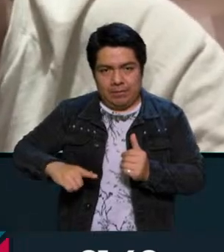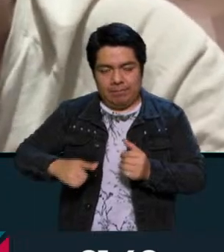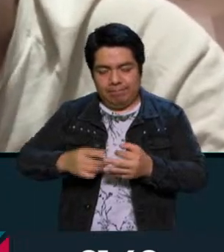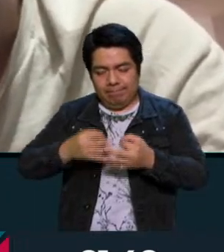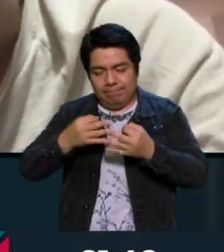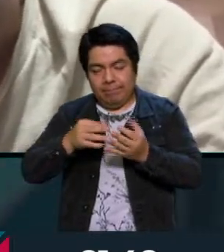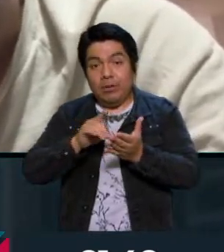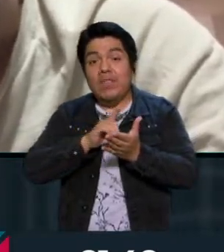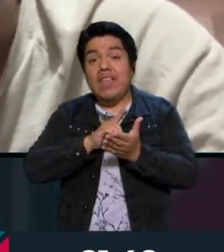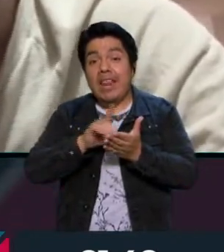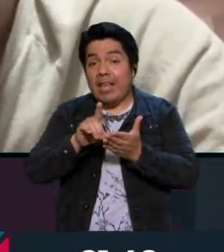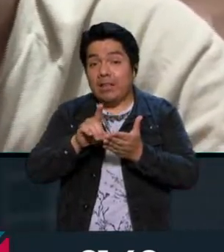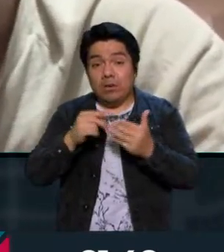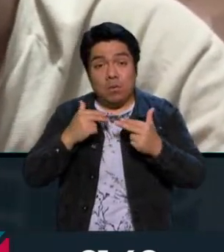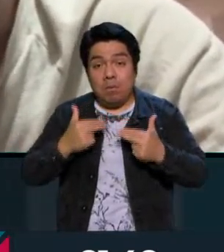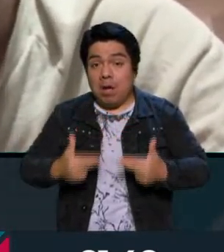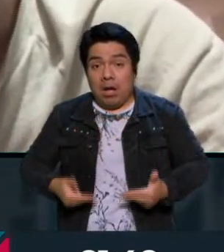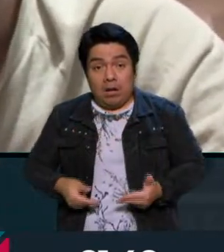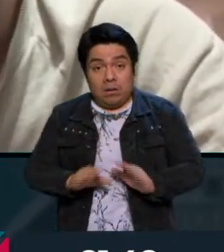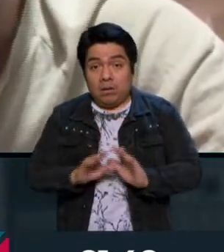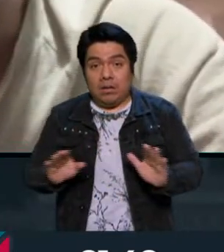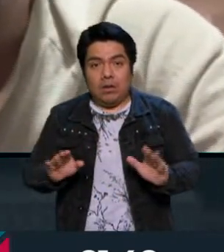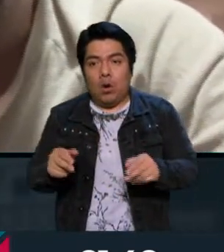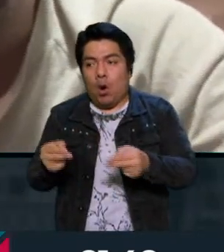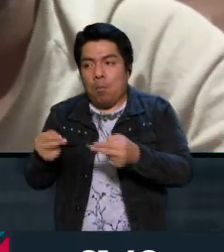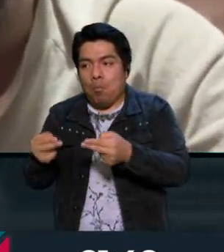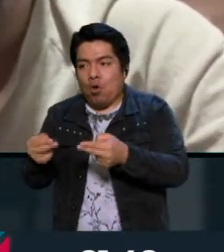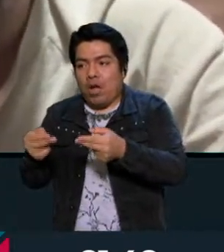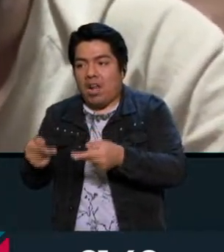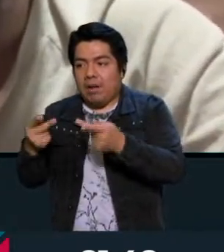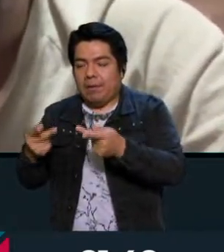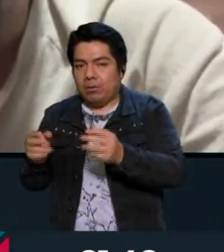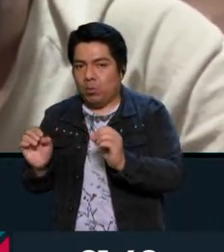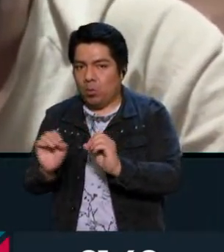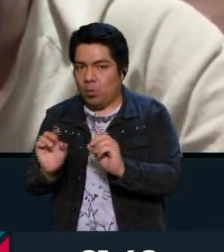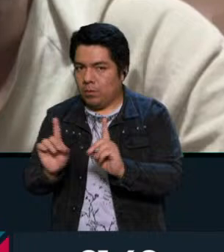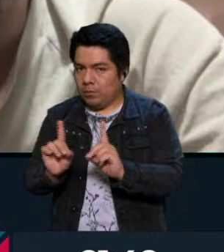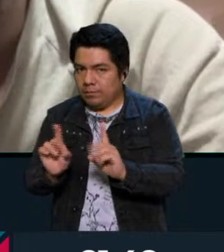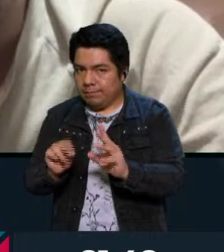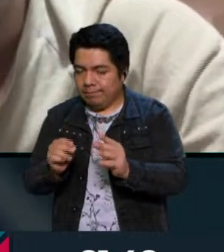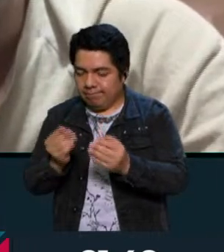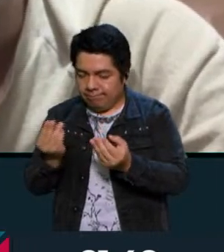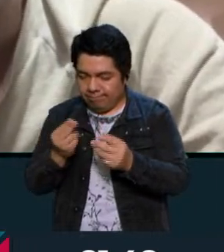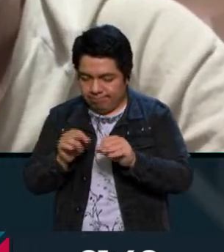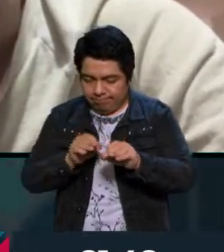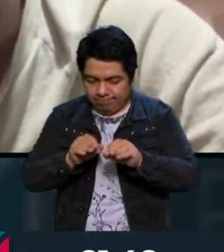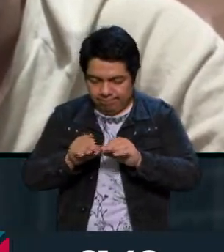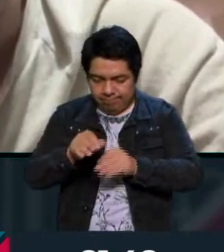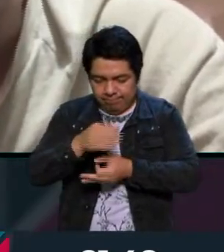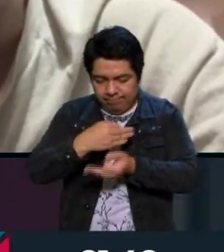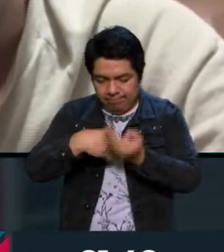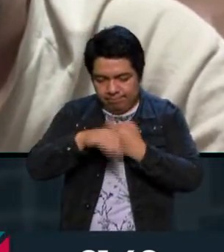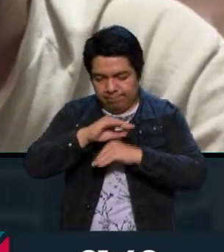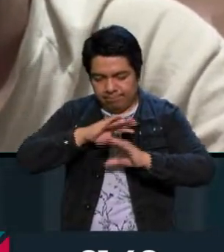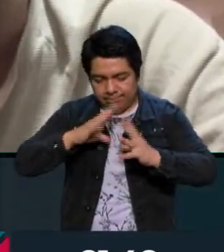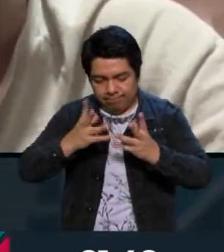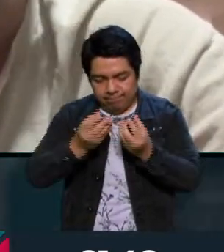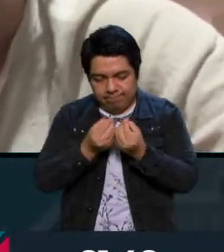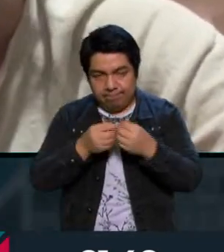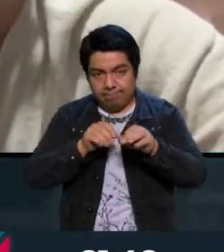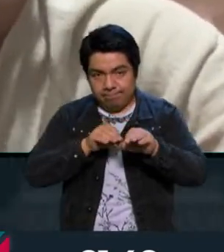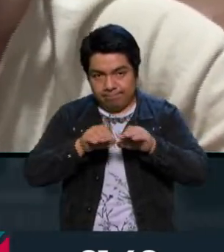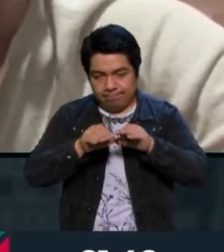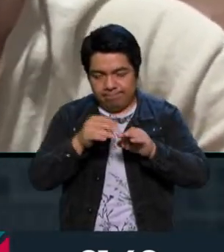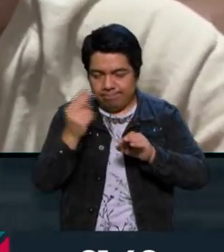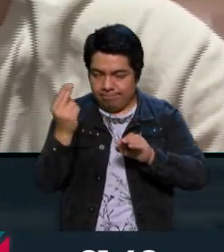humano, no se debe entender solamente como un negocio, es decir, hay que trabajar todas y todos los actores de la sociedad en